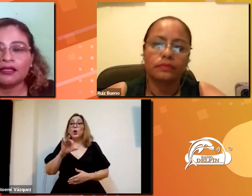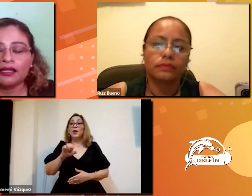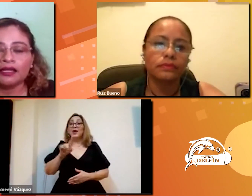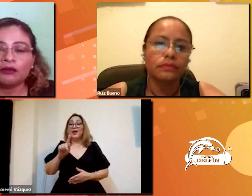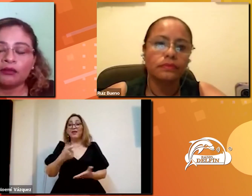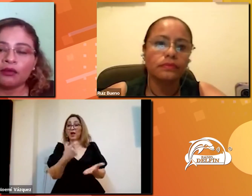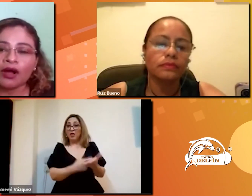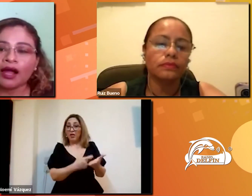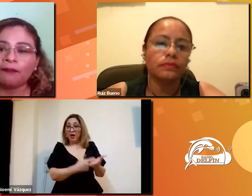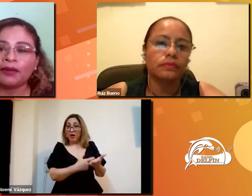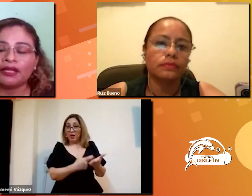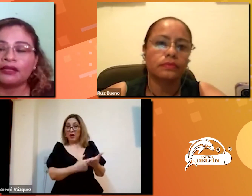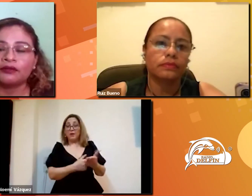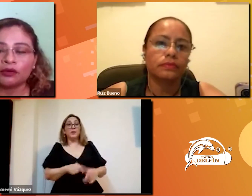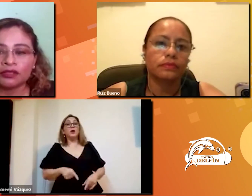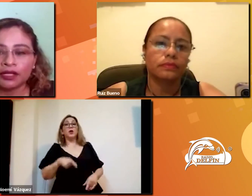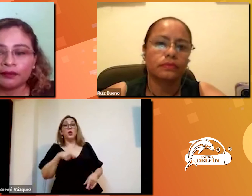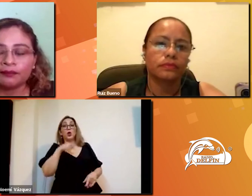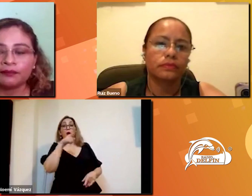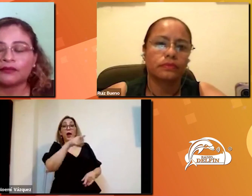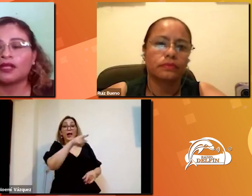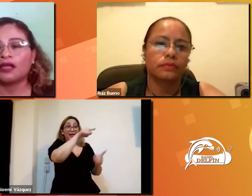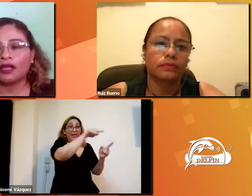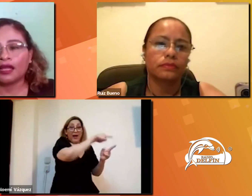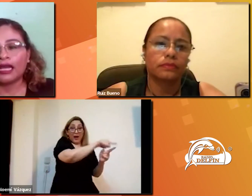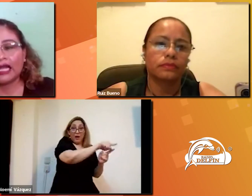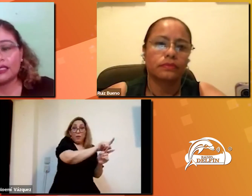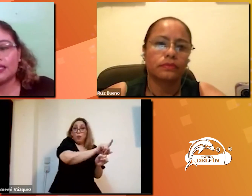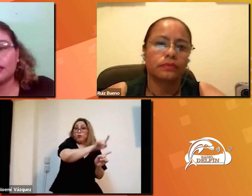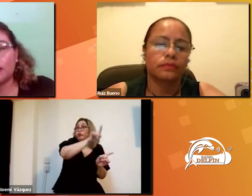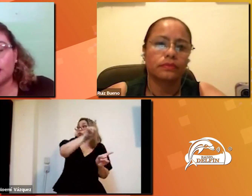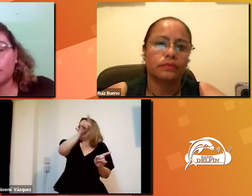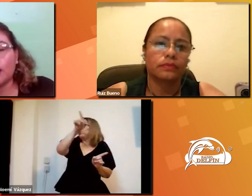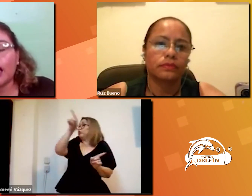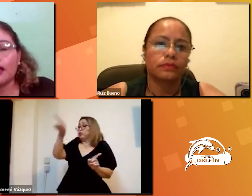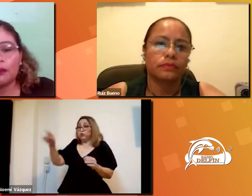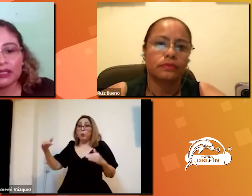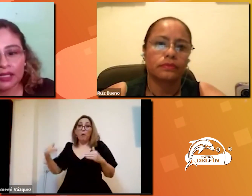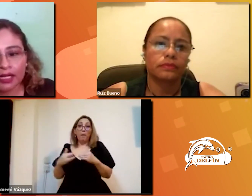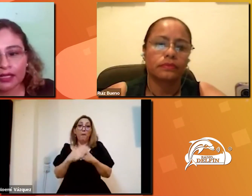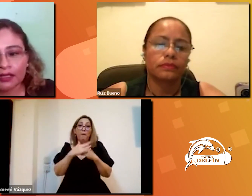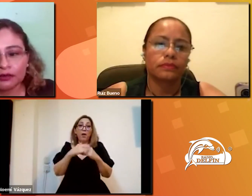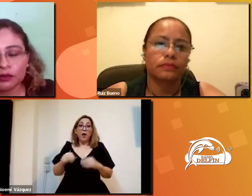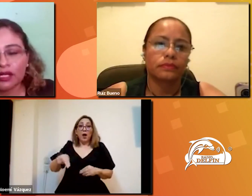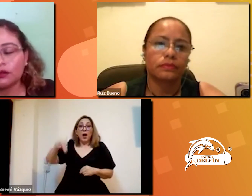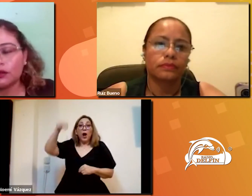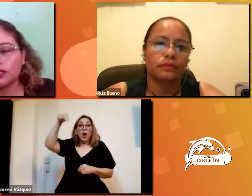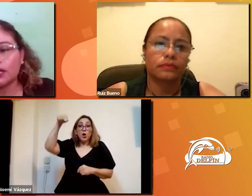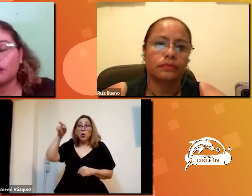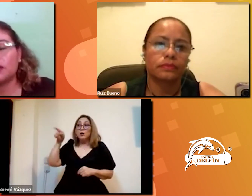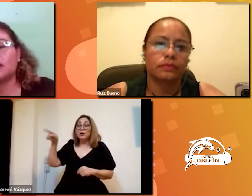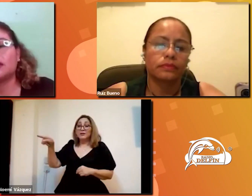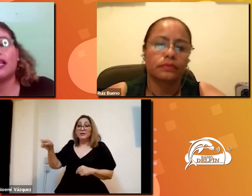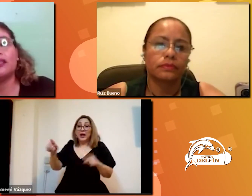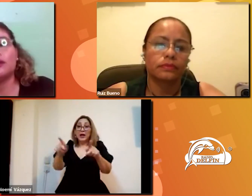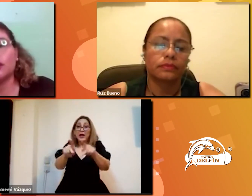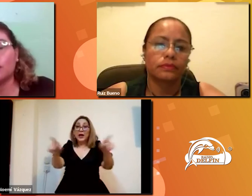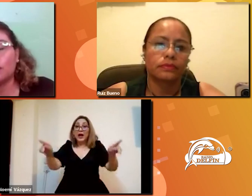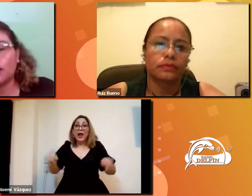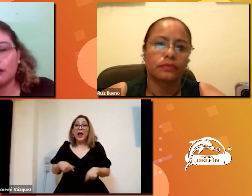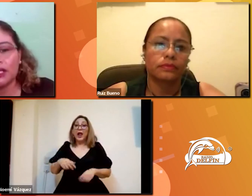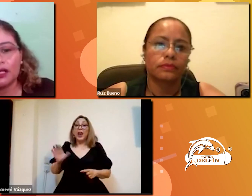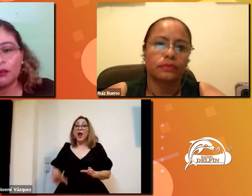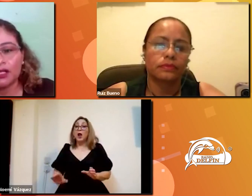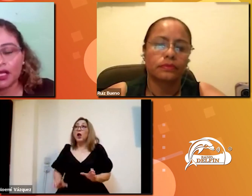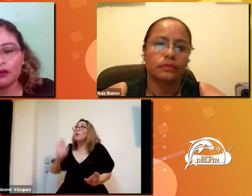Nos vamos a dirigir rumbo a Playa Norte, en la cancha de básquetbol, ahí va a ser la clausura. Entonces, pues quedan